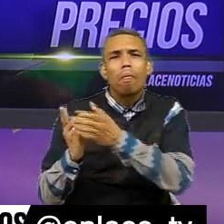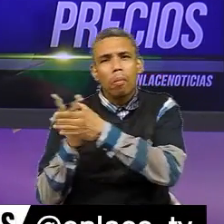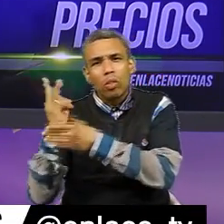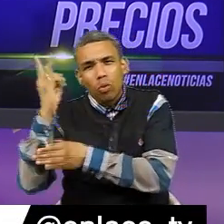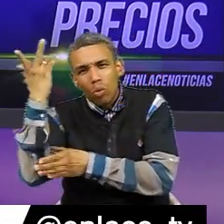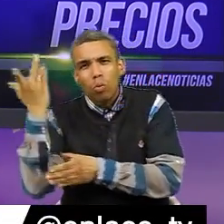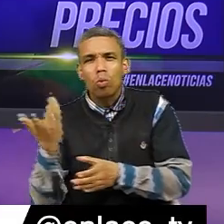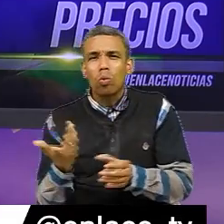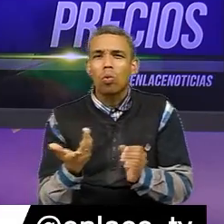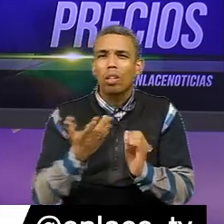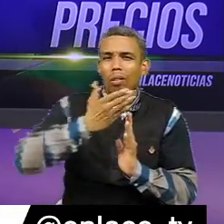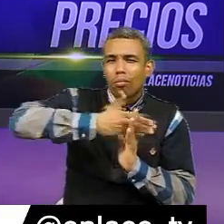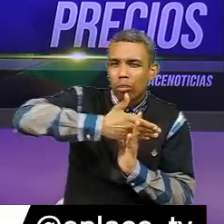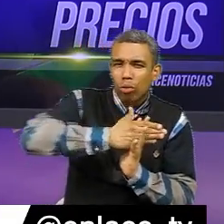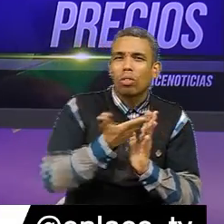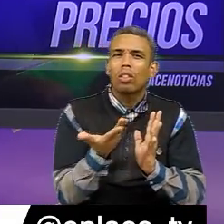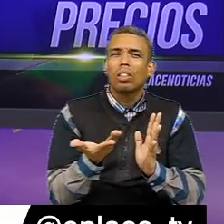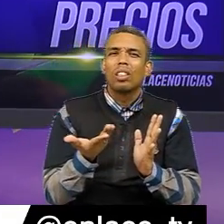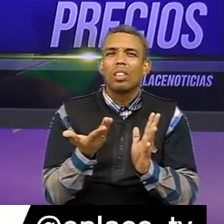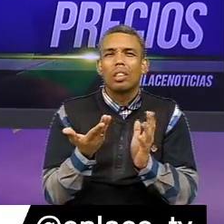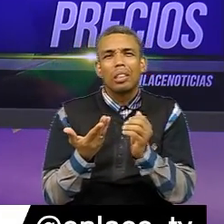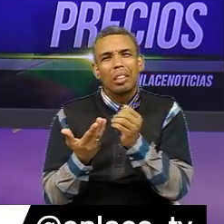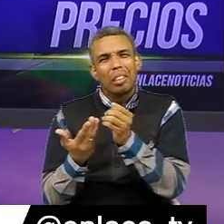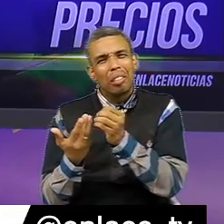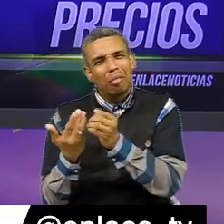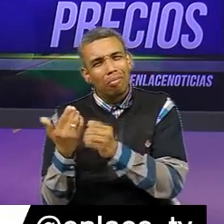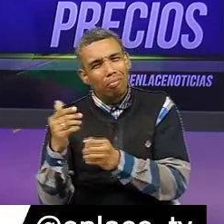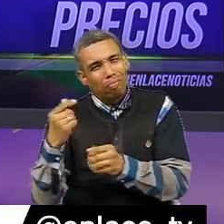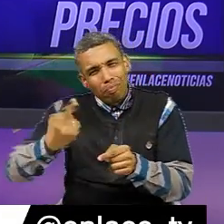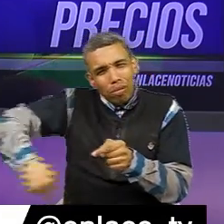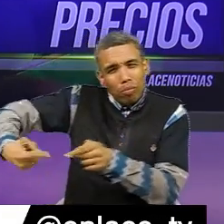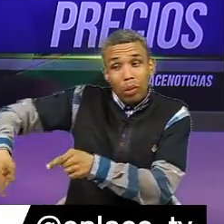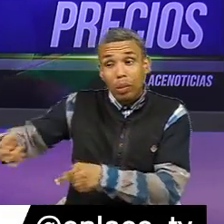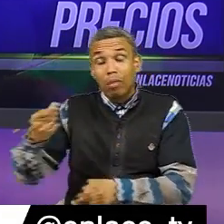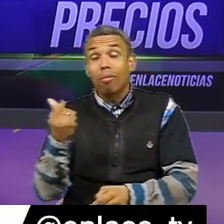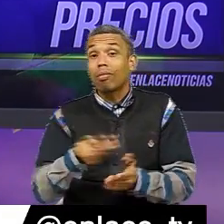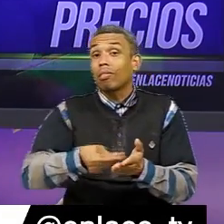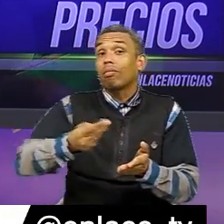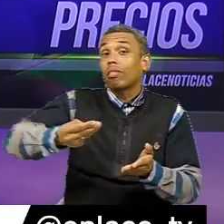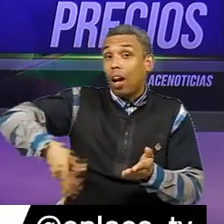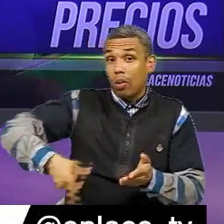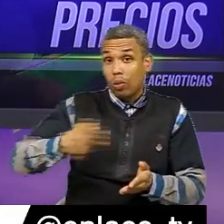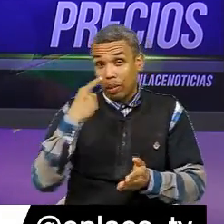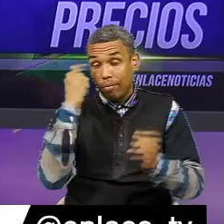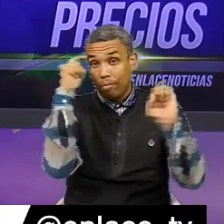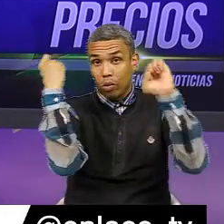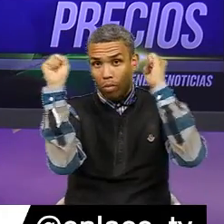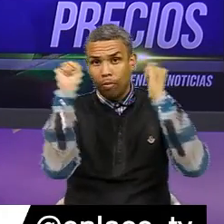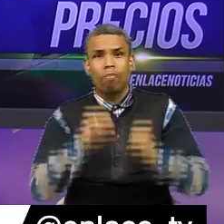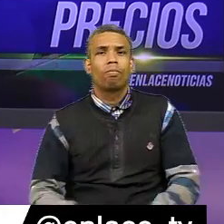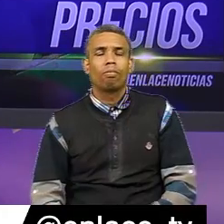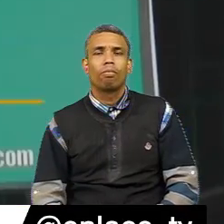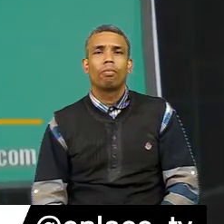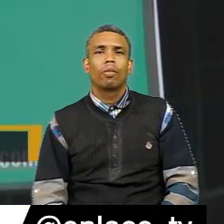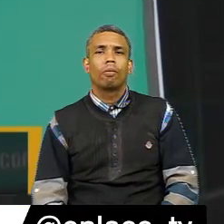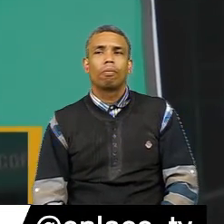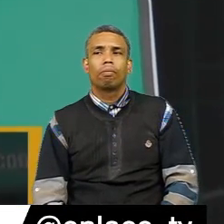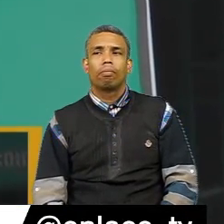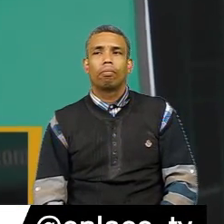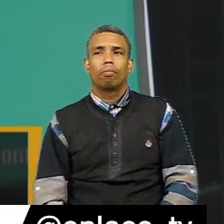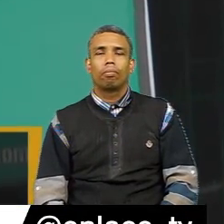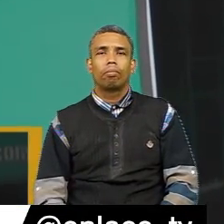los productos de la canasta familiar. En la mayoría se duplican los valores hasta en un 60%. Por ejemplo,